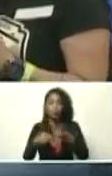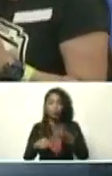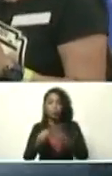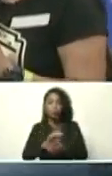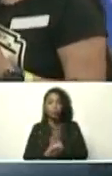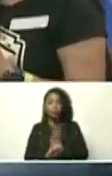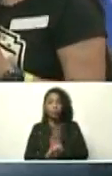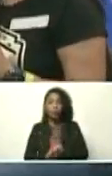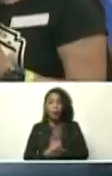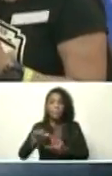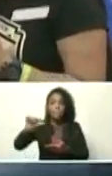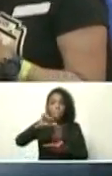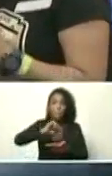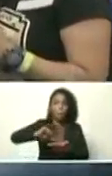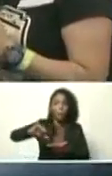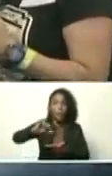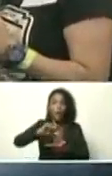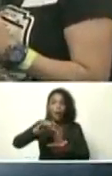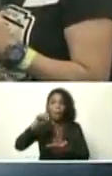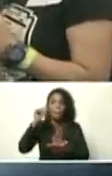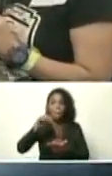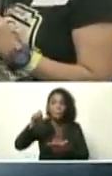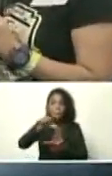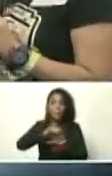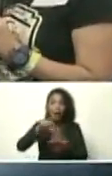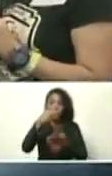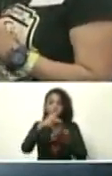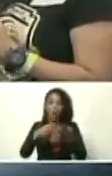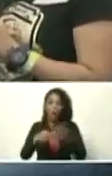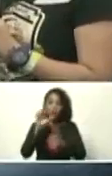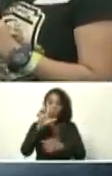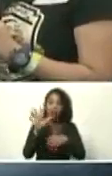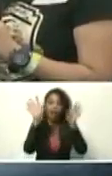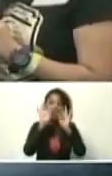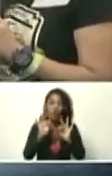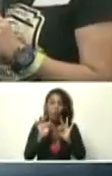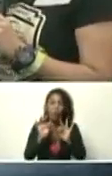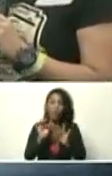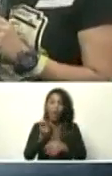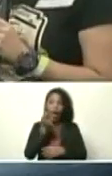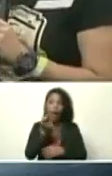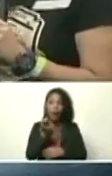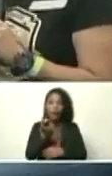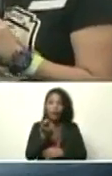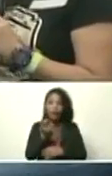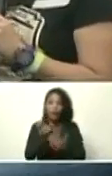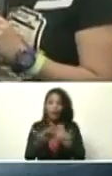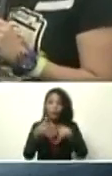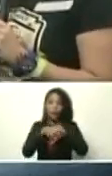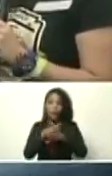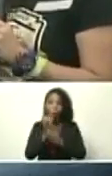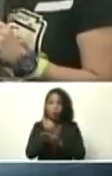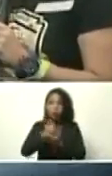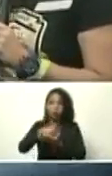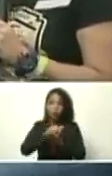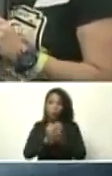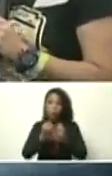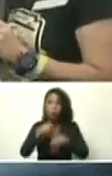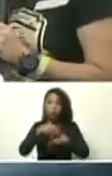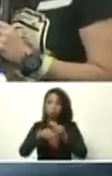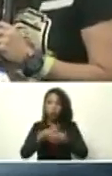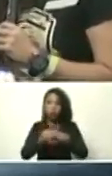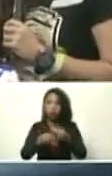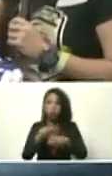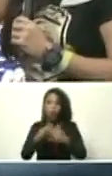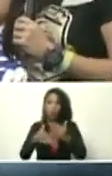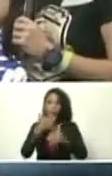miel, hay de pica miel, que es una variedad de 3 tipos de ají que mezclamos con un chutney en miel